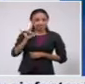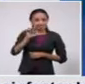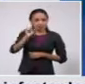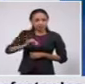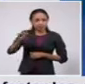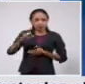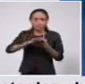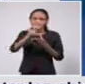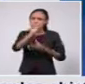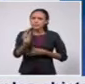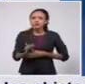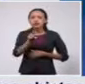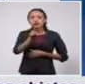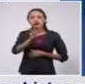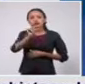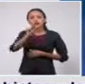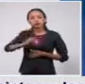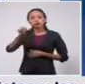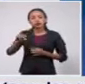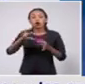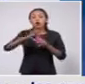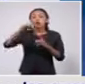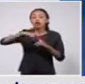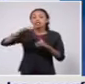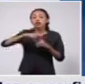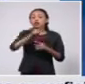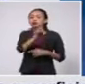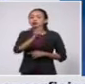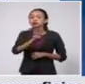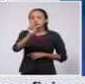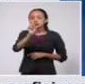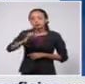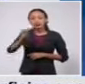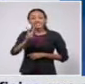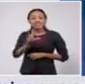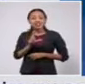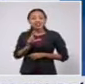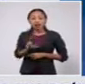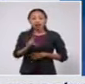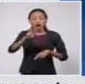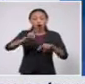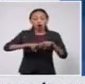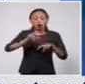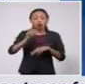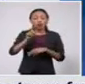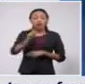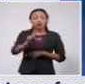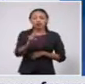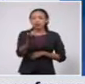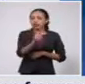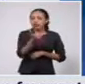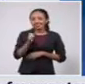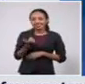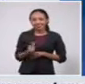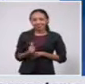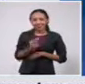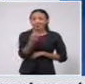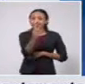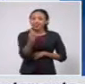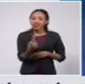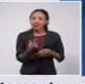Mayabeque 14, Guantánamo 13, Villa Clara y Holguín 10 cada una de estas